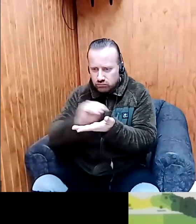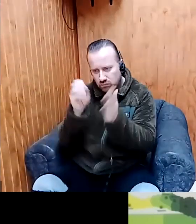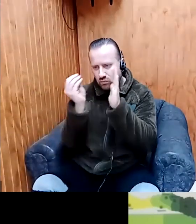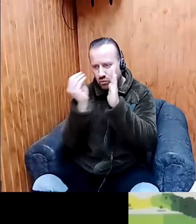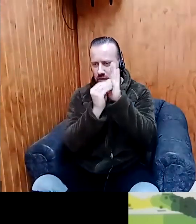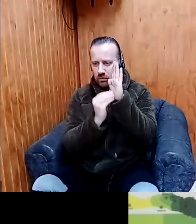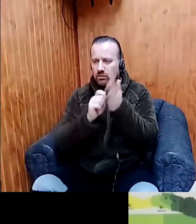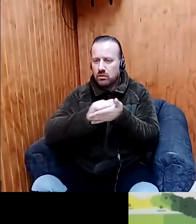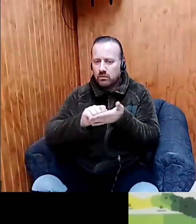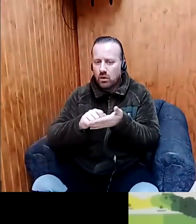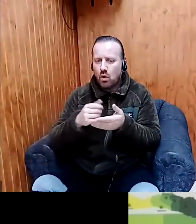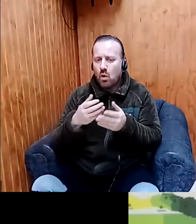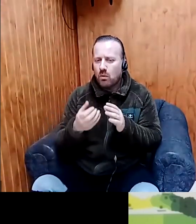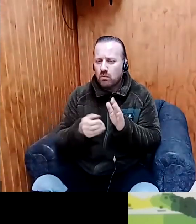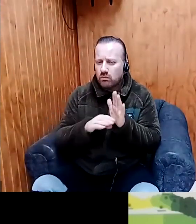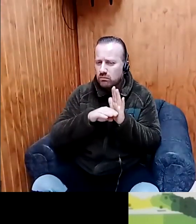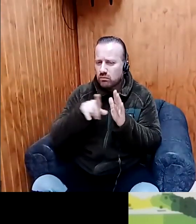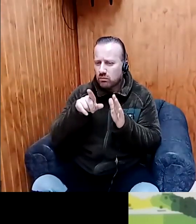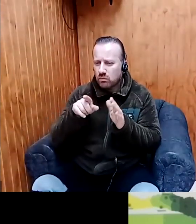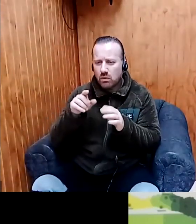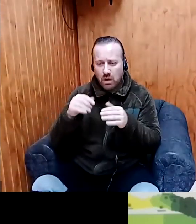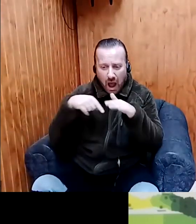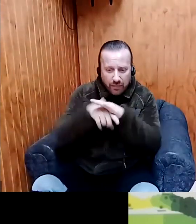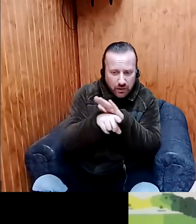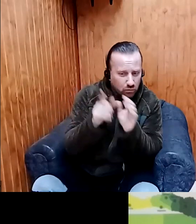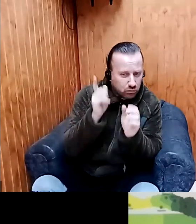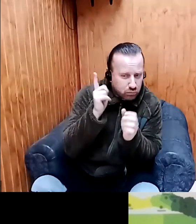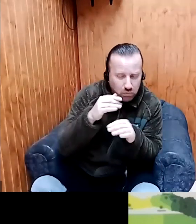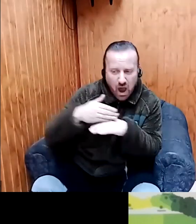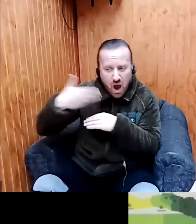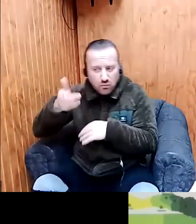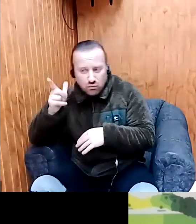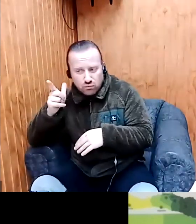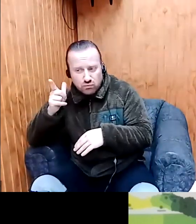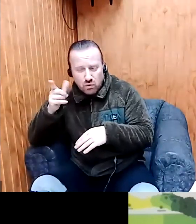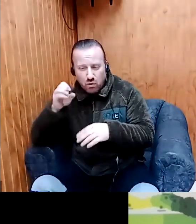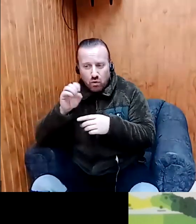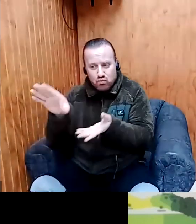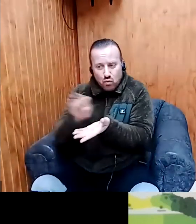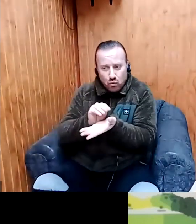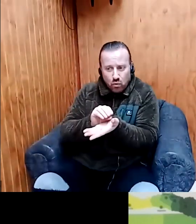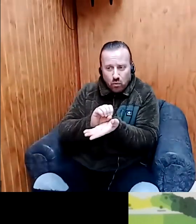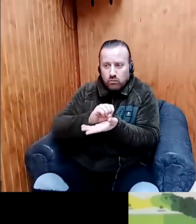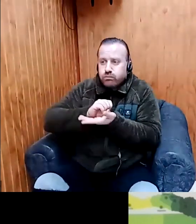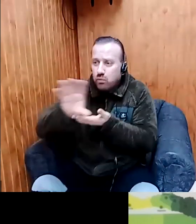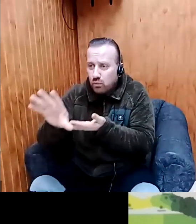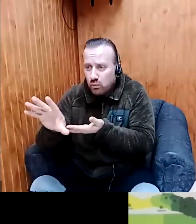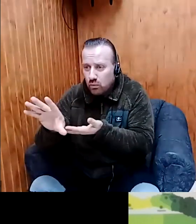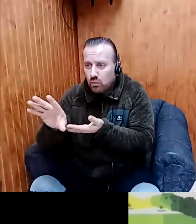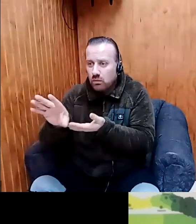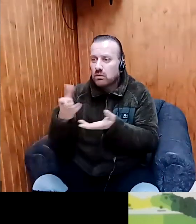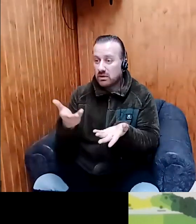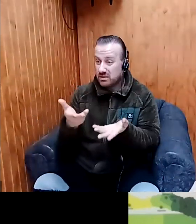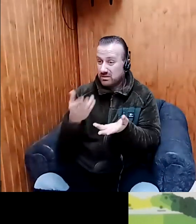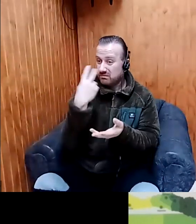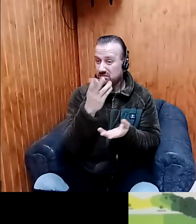cuánta intensidad del sonido hay fuera, si el sonido se refleja, si se absorbe, si se transmite. Y en ese caso, se